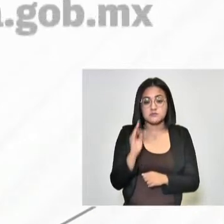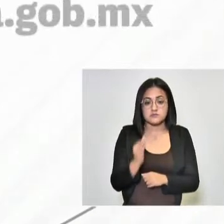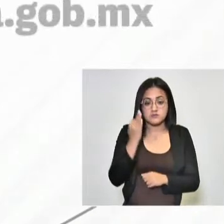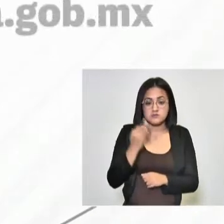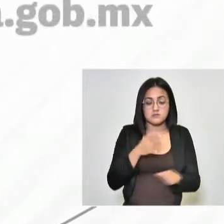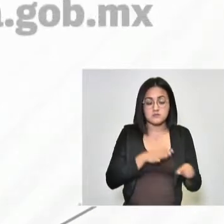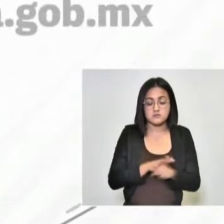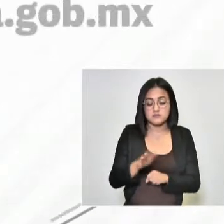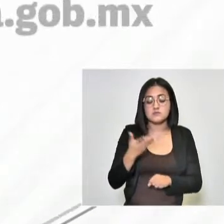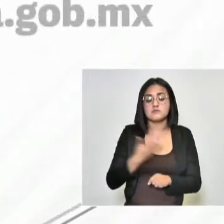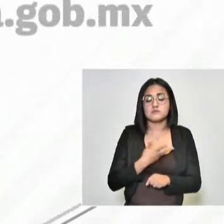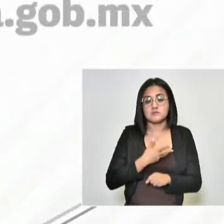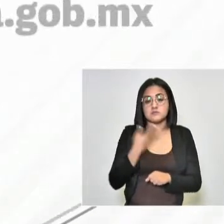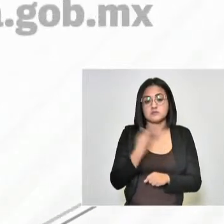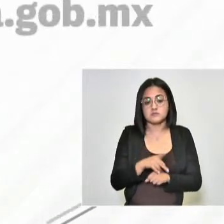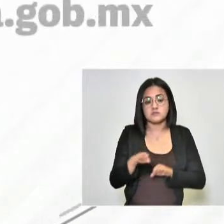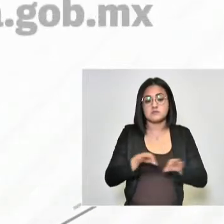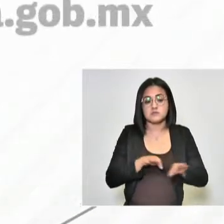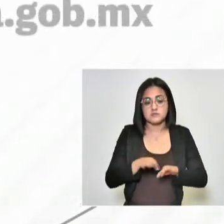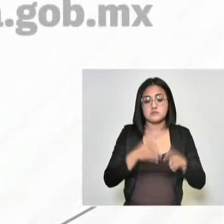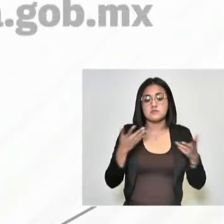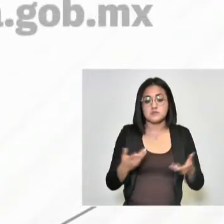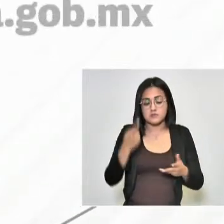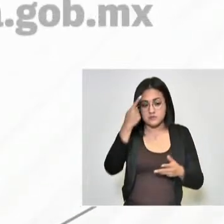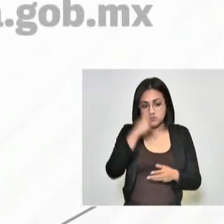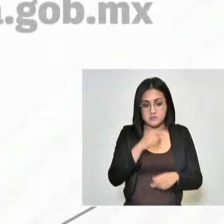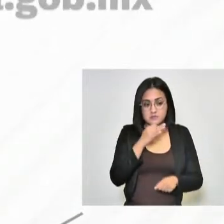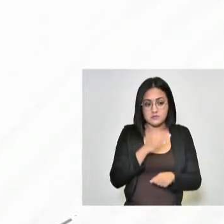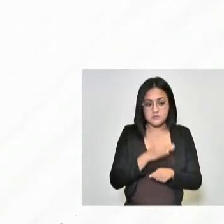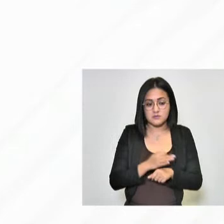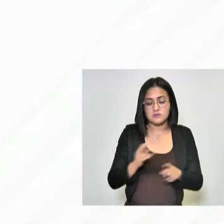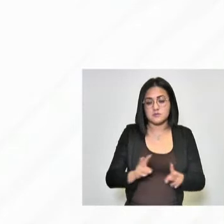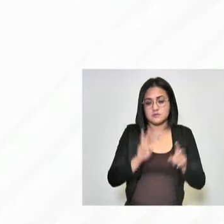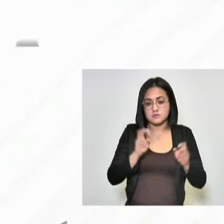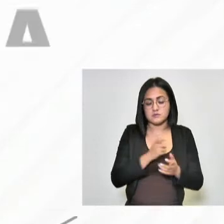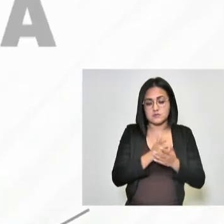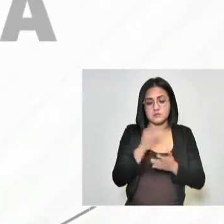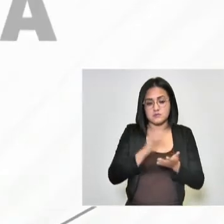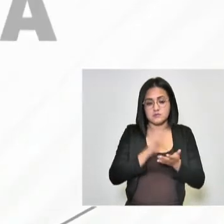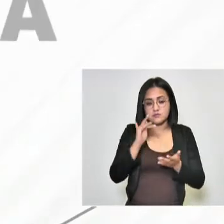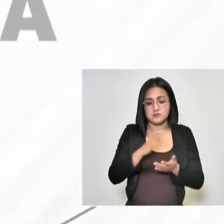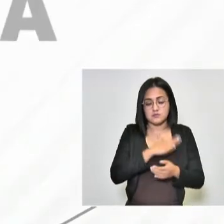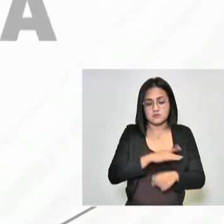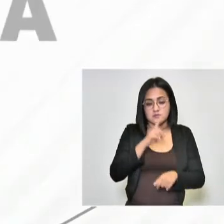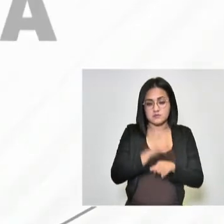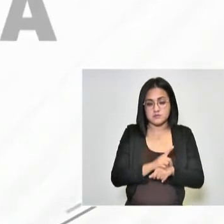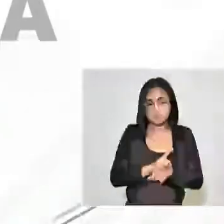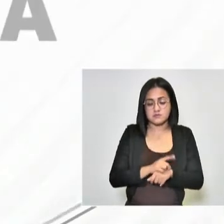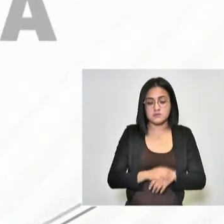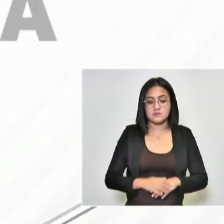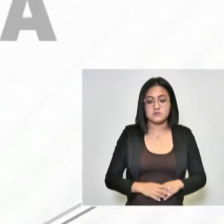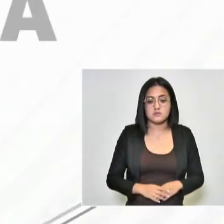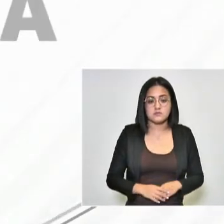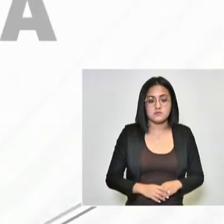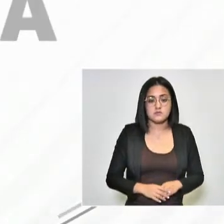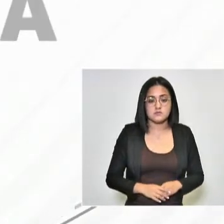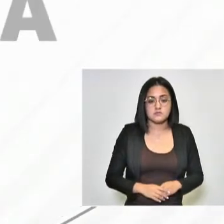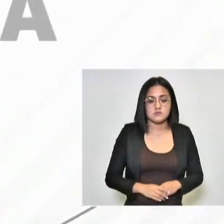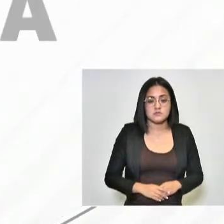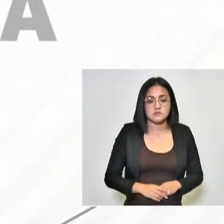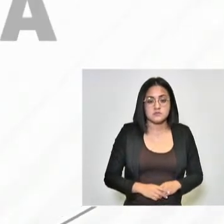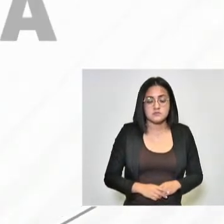qué peticiones hará su administración en caso de, en el tema, perdón, de inversiones? Muchas gracias y excelente mitad de semana a todos.